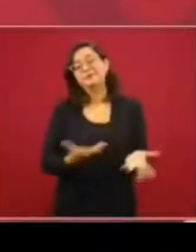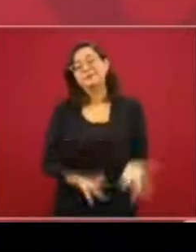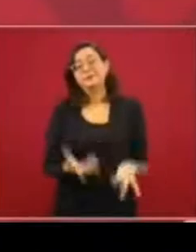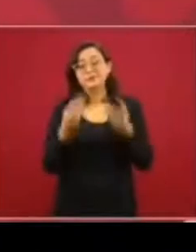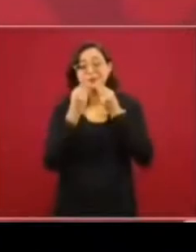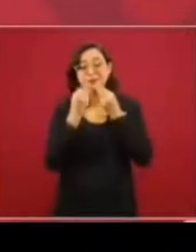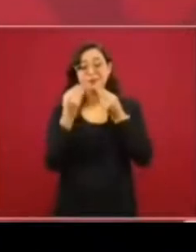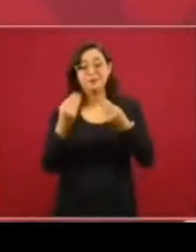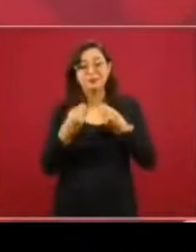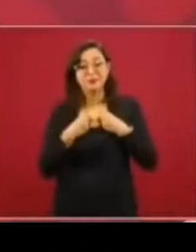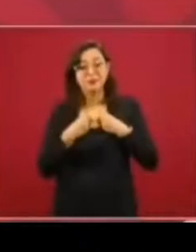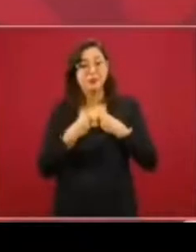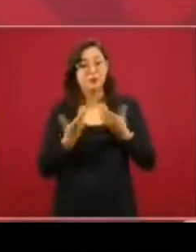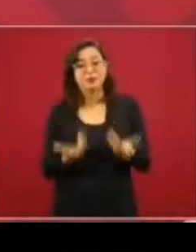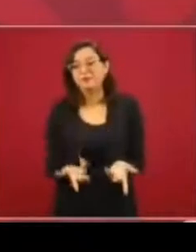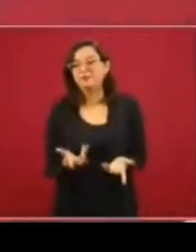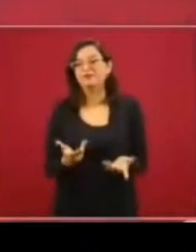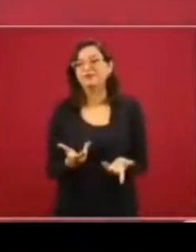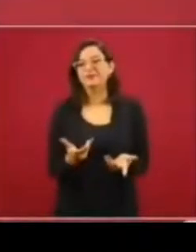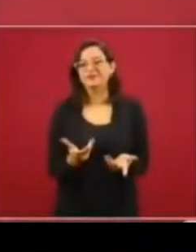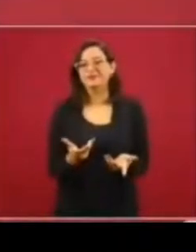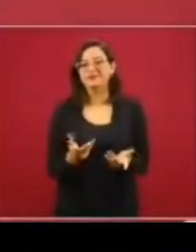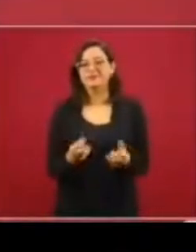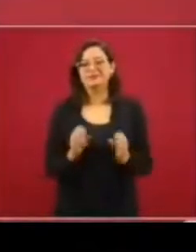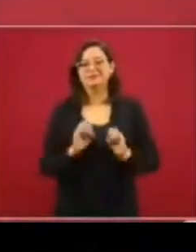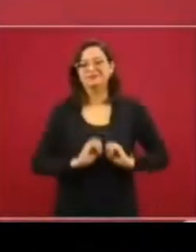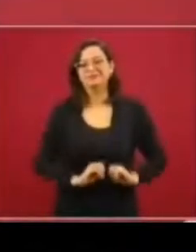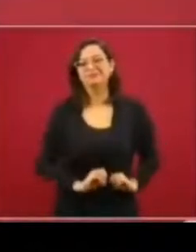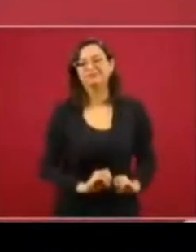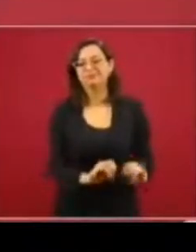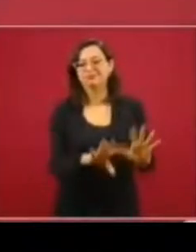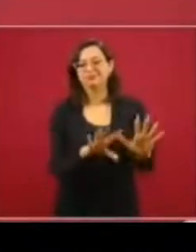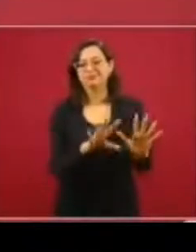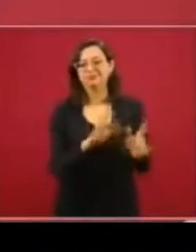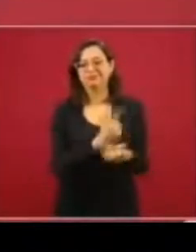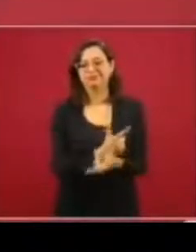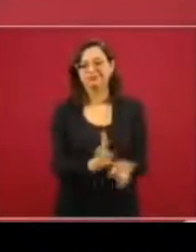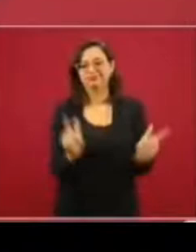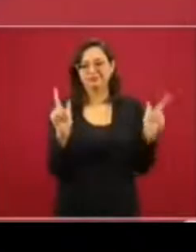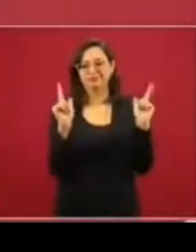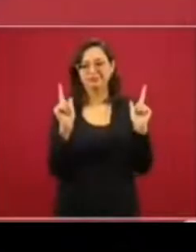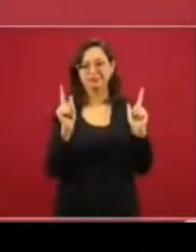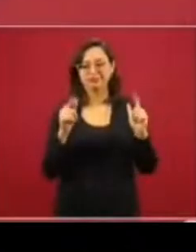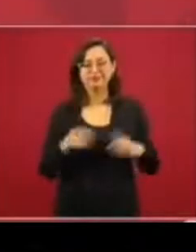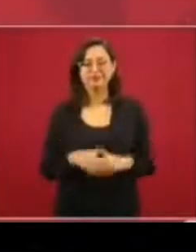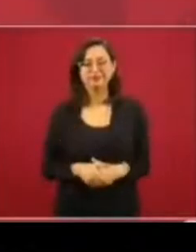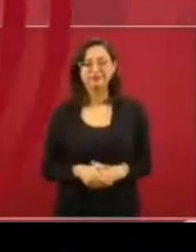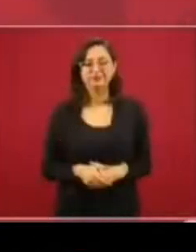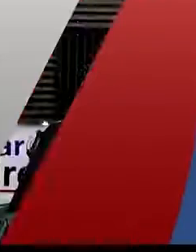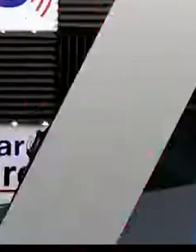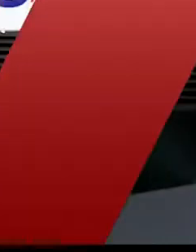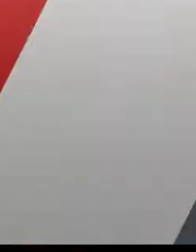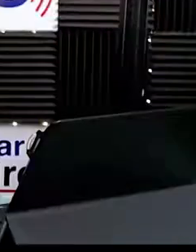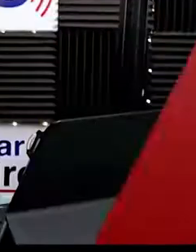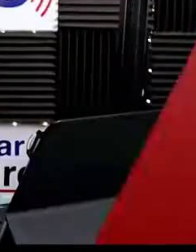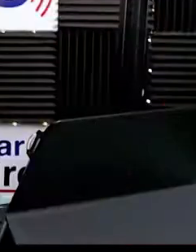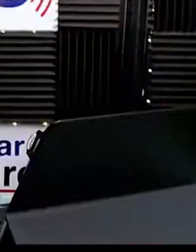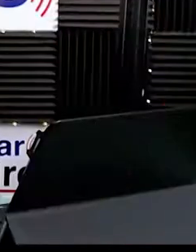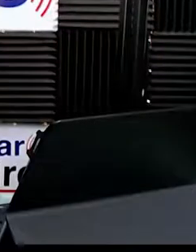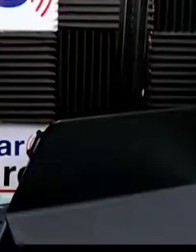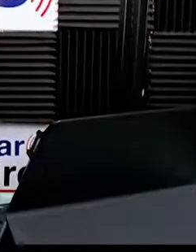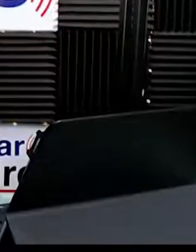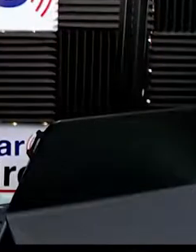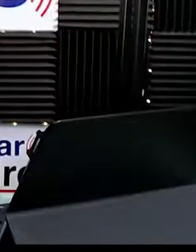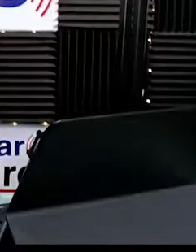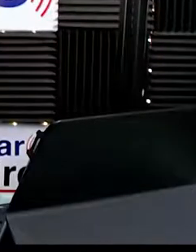en cualquier cosa para y dejar en libertad a presuntos delincuentes